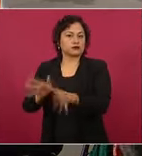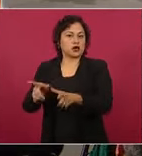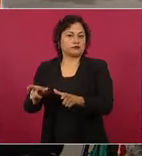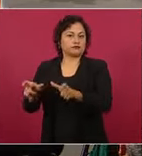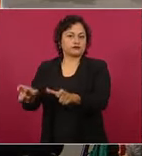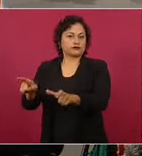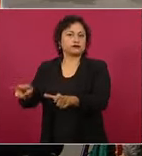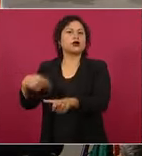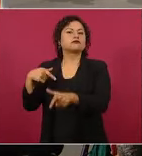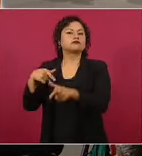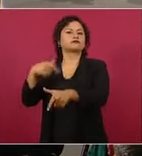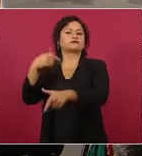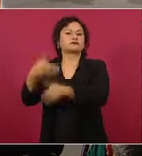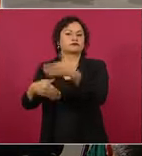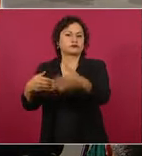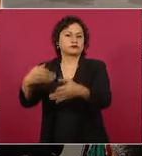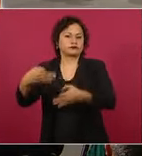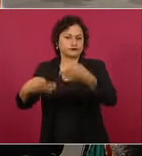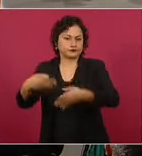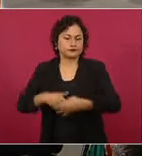próximo a proceso penal. Siguiente.